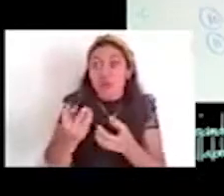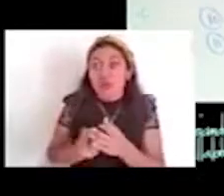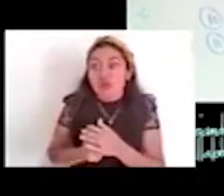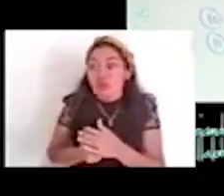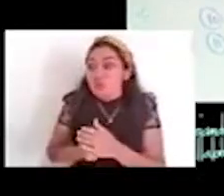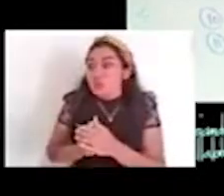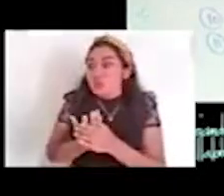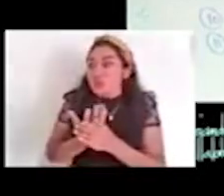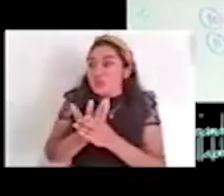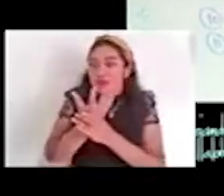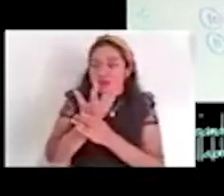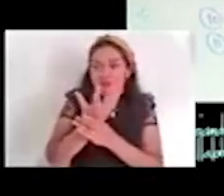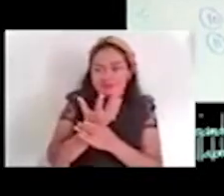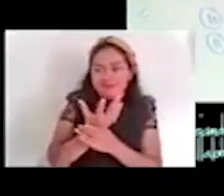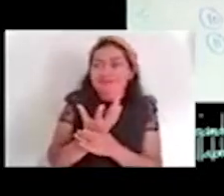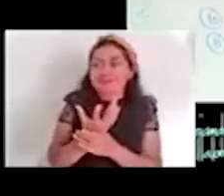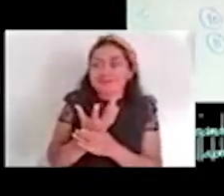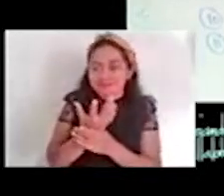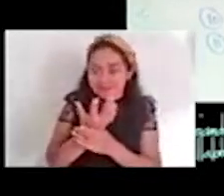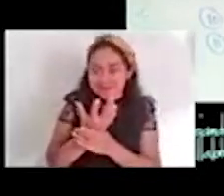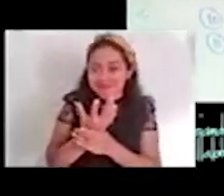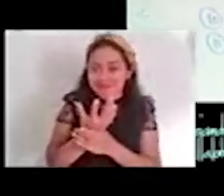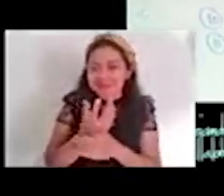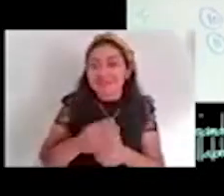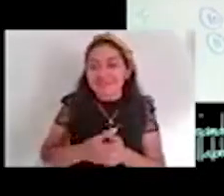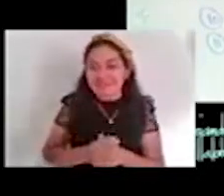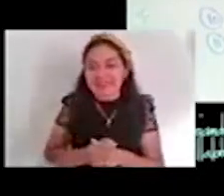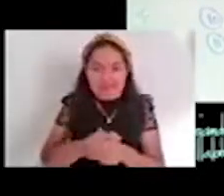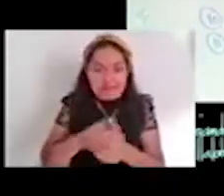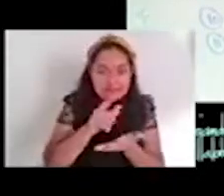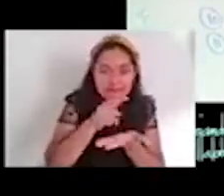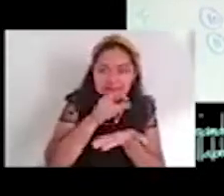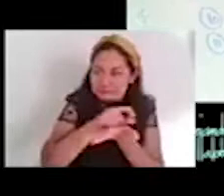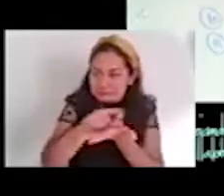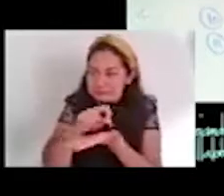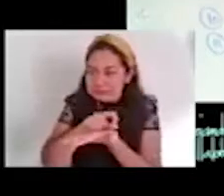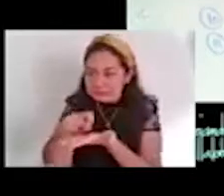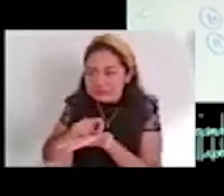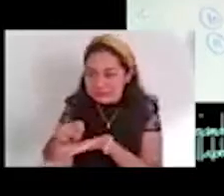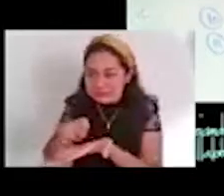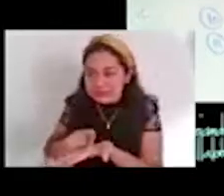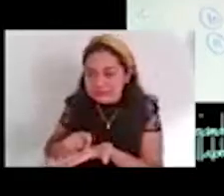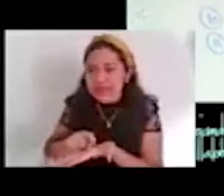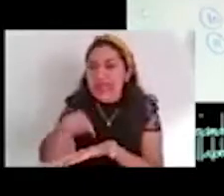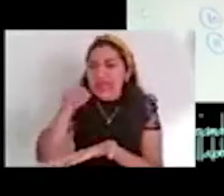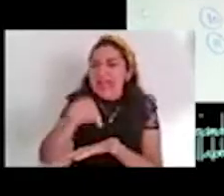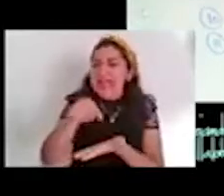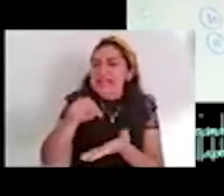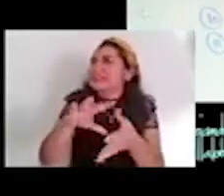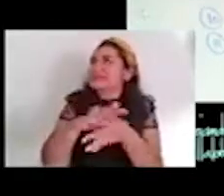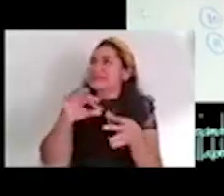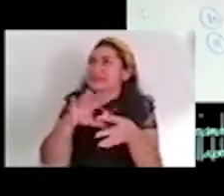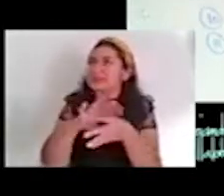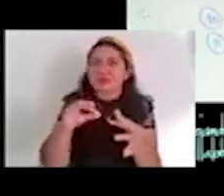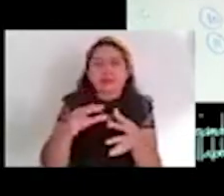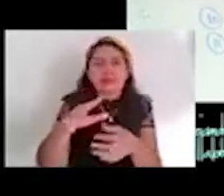mexica Tenochca a la toltequidad, es decir, a la toltecayotl, como este conjunto de valores